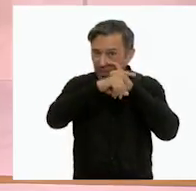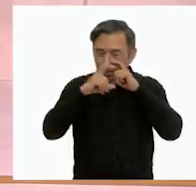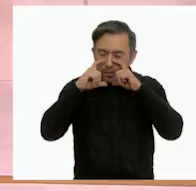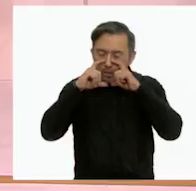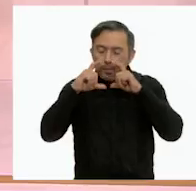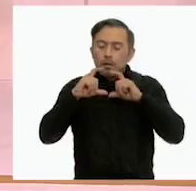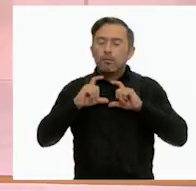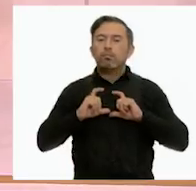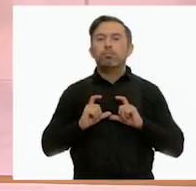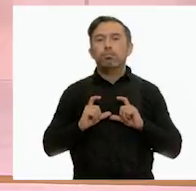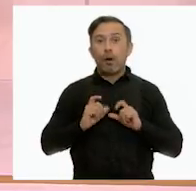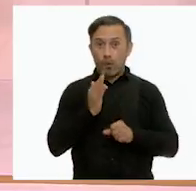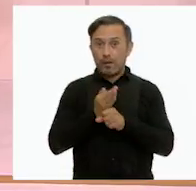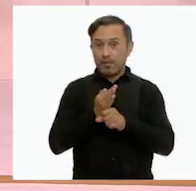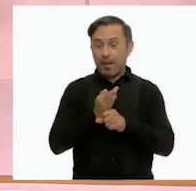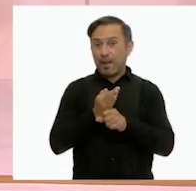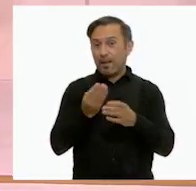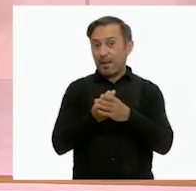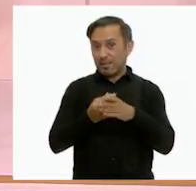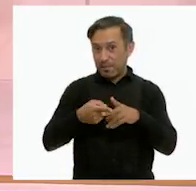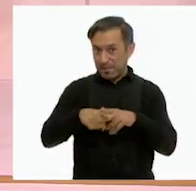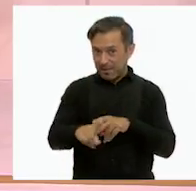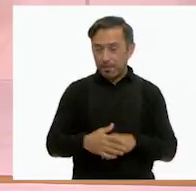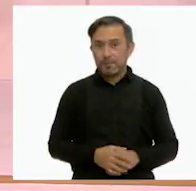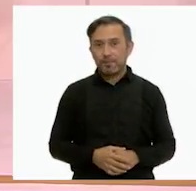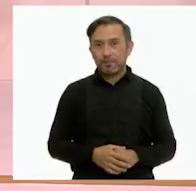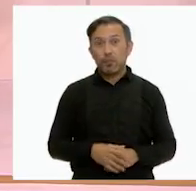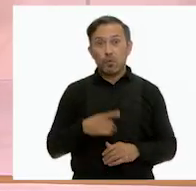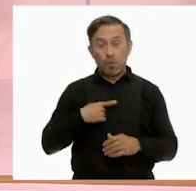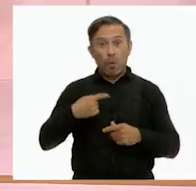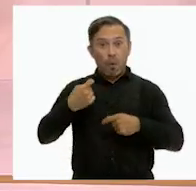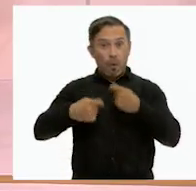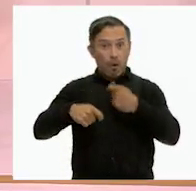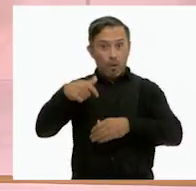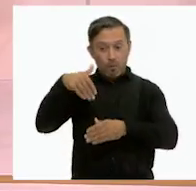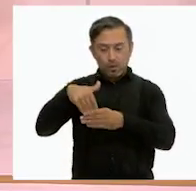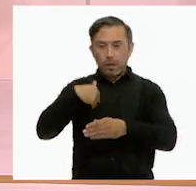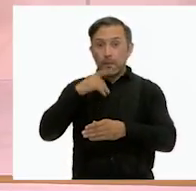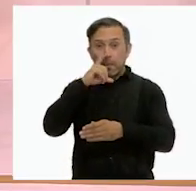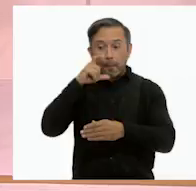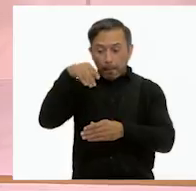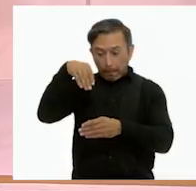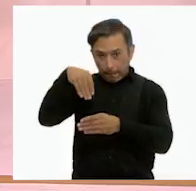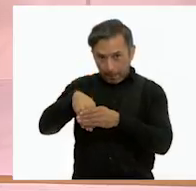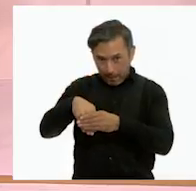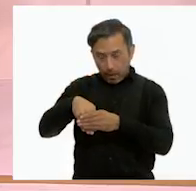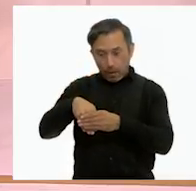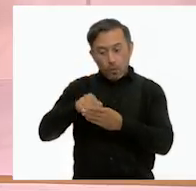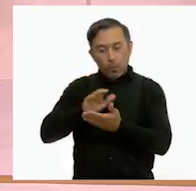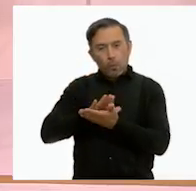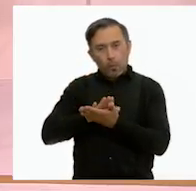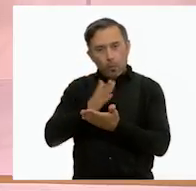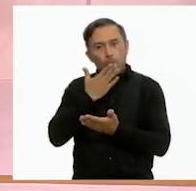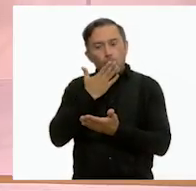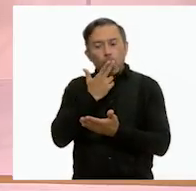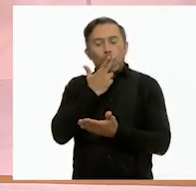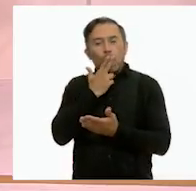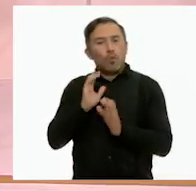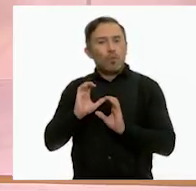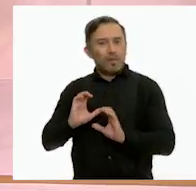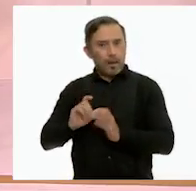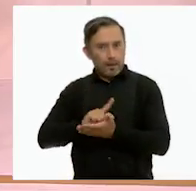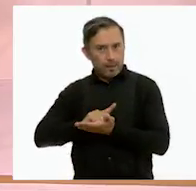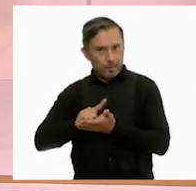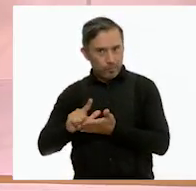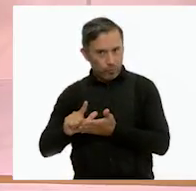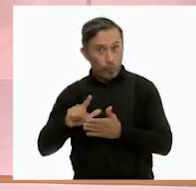ya vamos a empezar la clase. Además, tengo que guardarlo en una bolsa para que esté limpio la próxima vez que lo vuelva a usar. Y lo bueno es que este salón